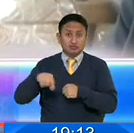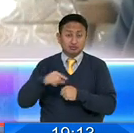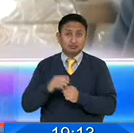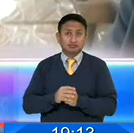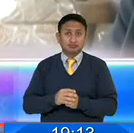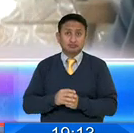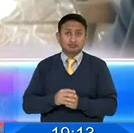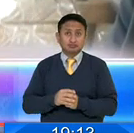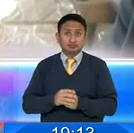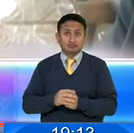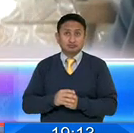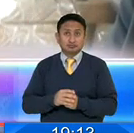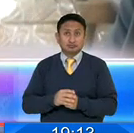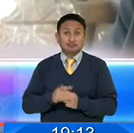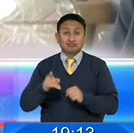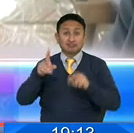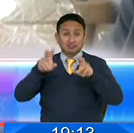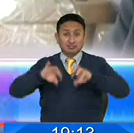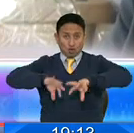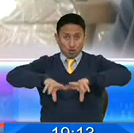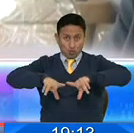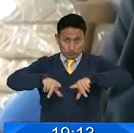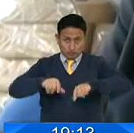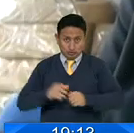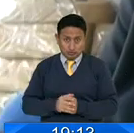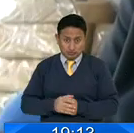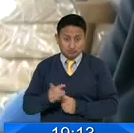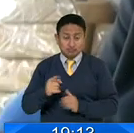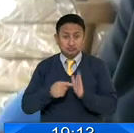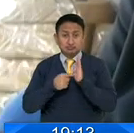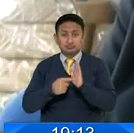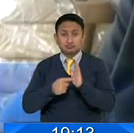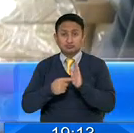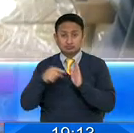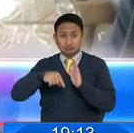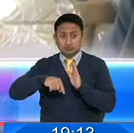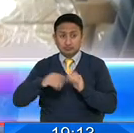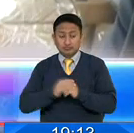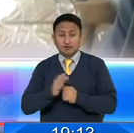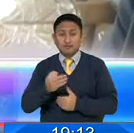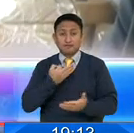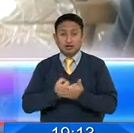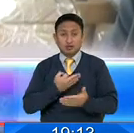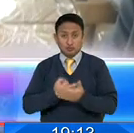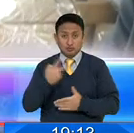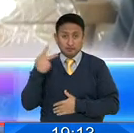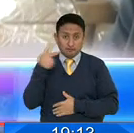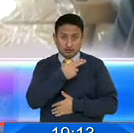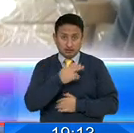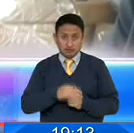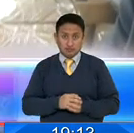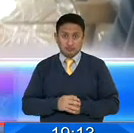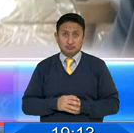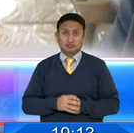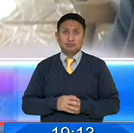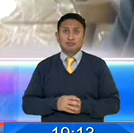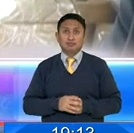trama de corrupción en donde aparecen facturas falsas, en donde aparecen